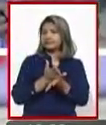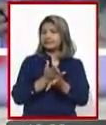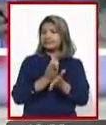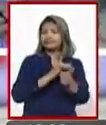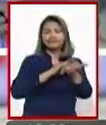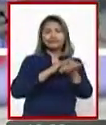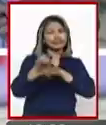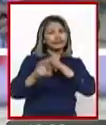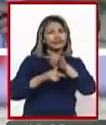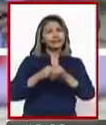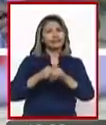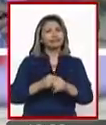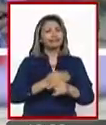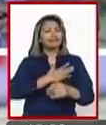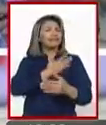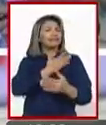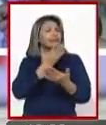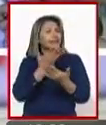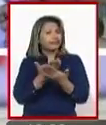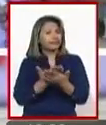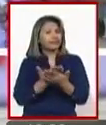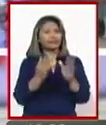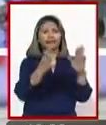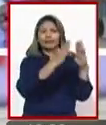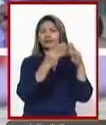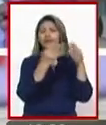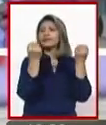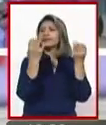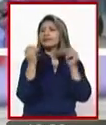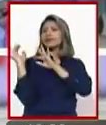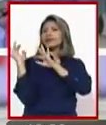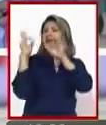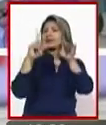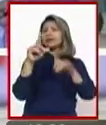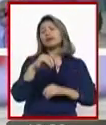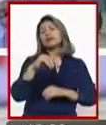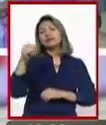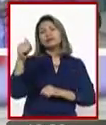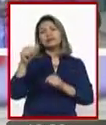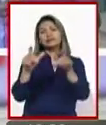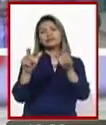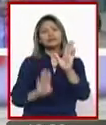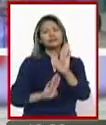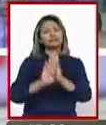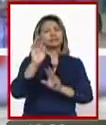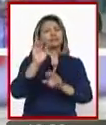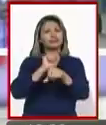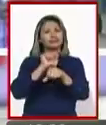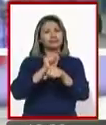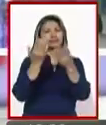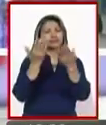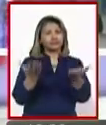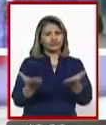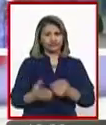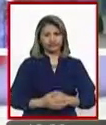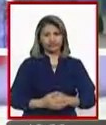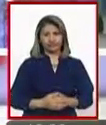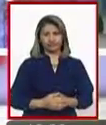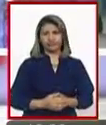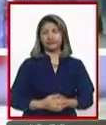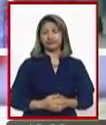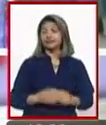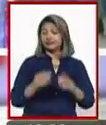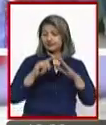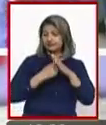abusen de la benevolencia que ha tenido esta ciudad con mucha gente que ha venido a desarrollar sus actividades acá. Por eso es que